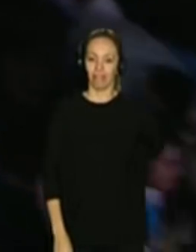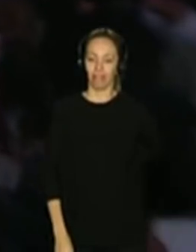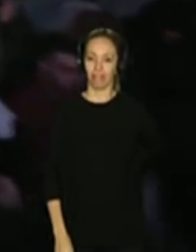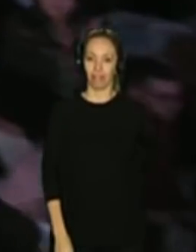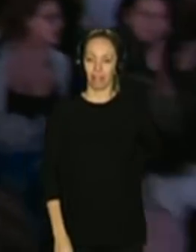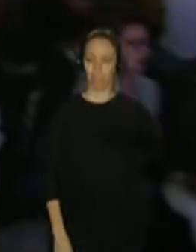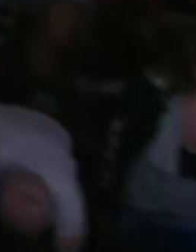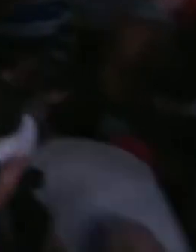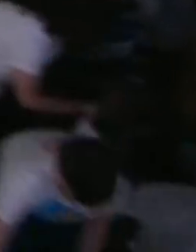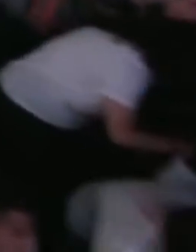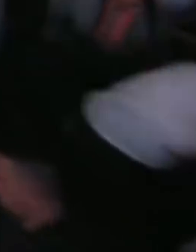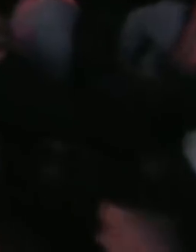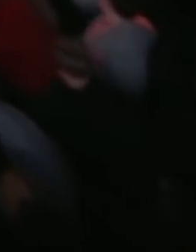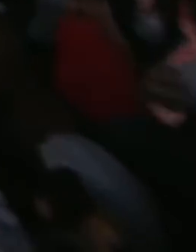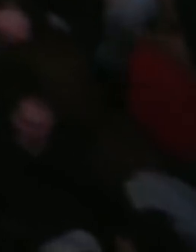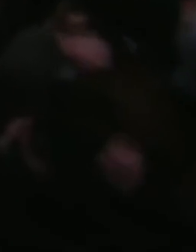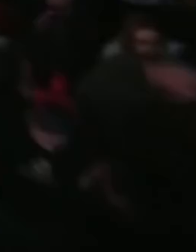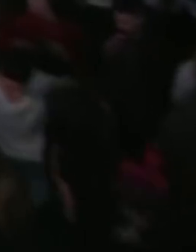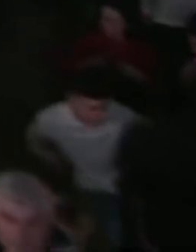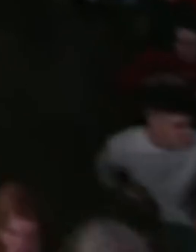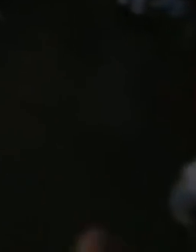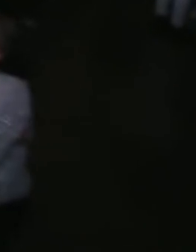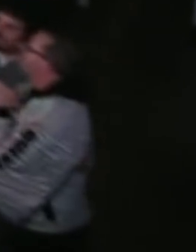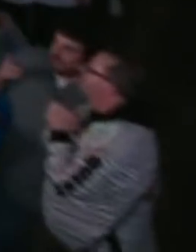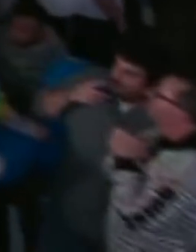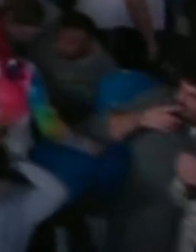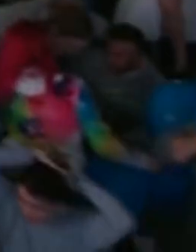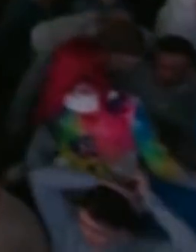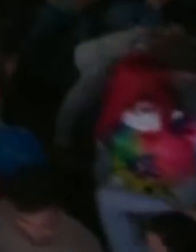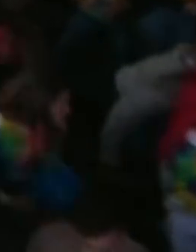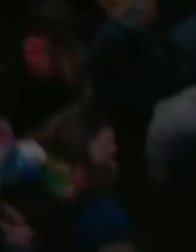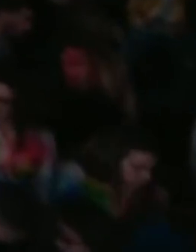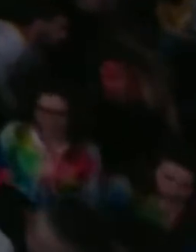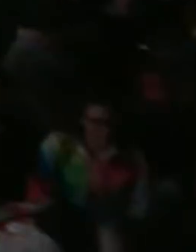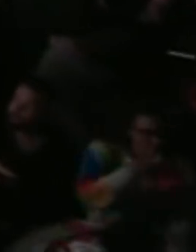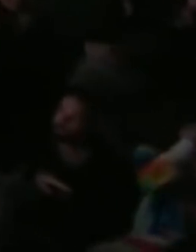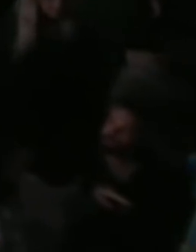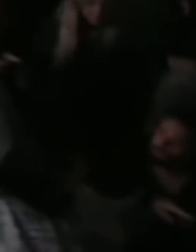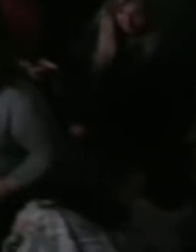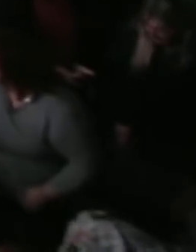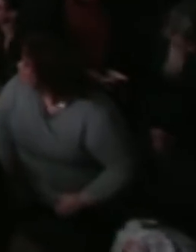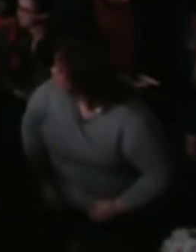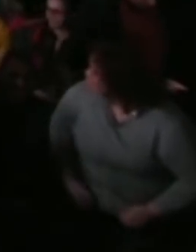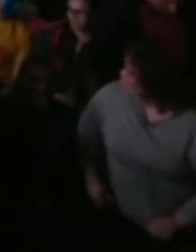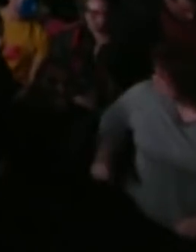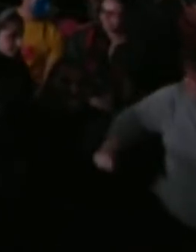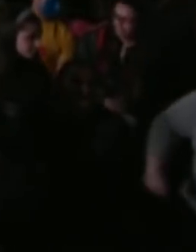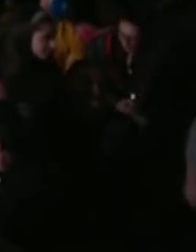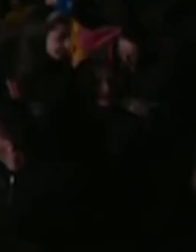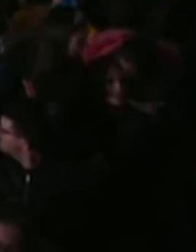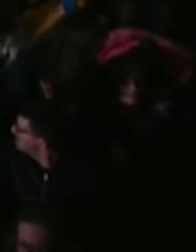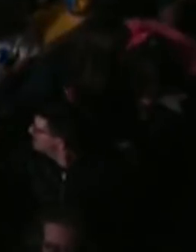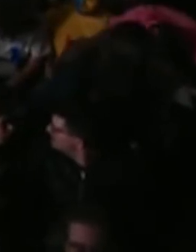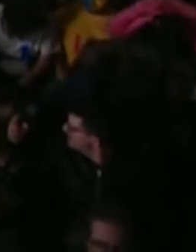presentación de esta murga que el año pasado se hizo con el primer premio de interpretación y que este año vienen dispuestos también a sorprendernos. Hay que destacar, desde